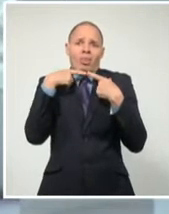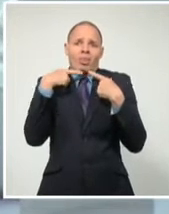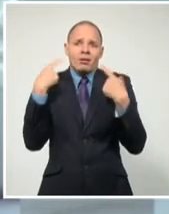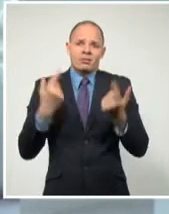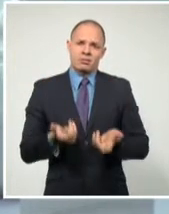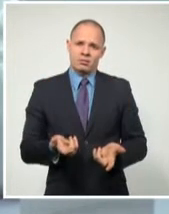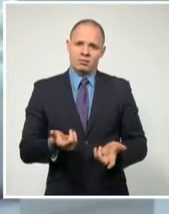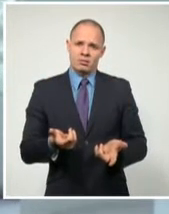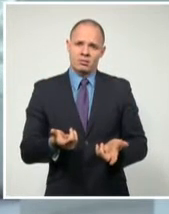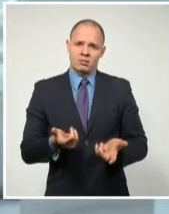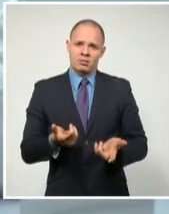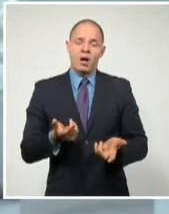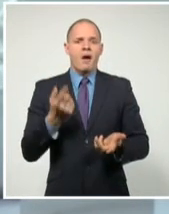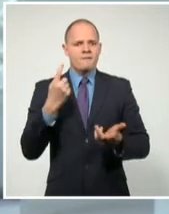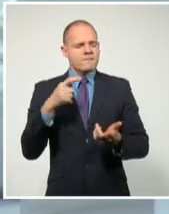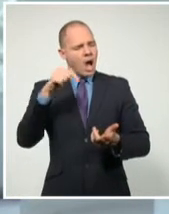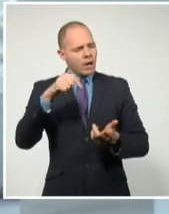riego.